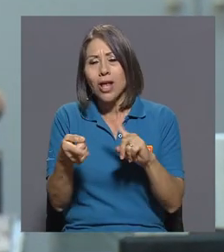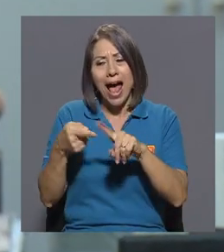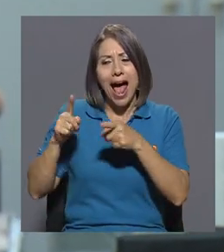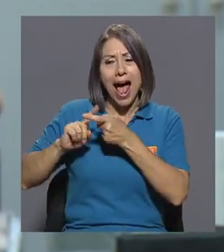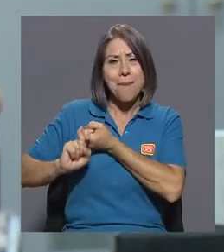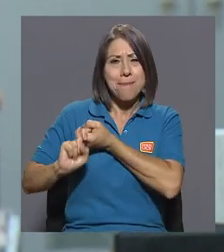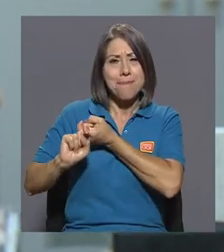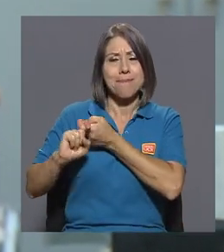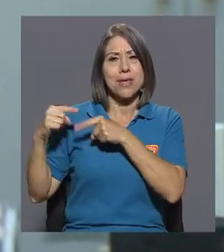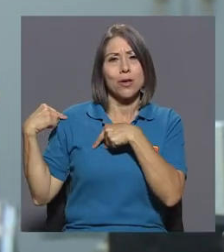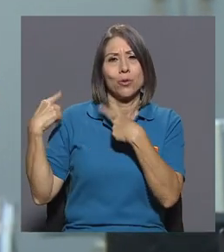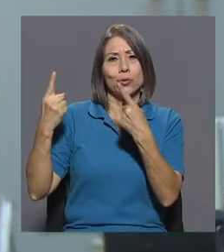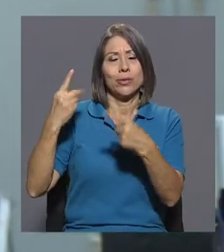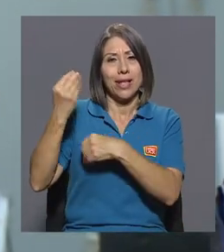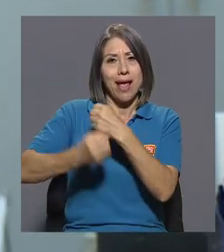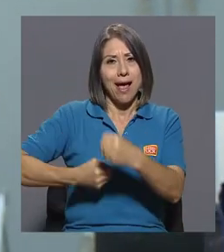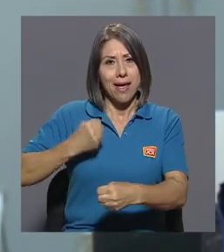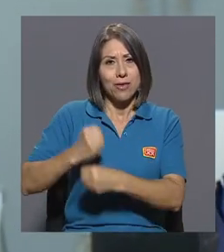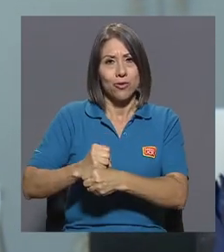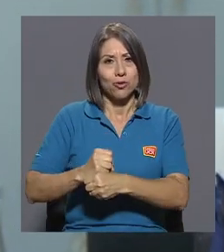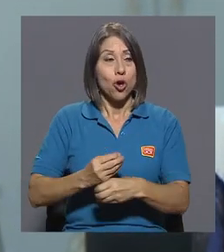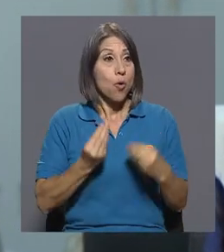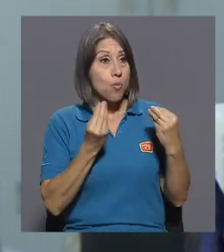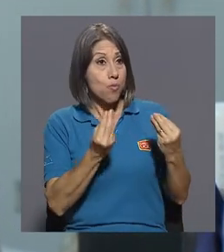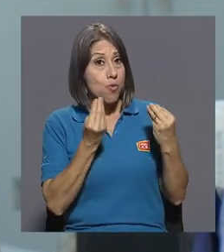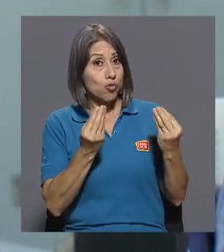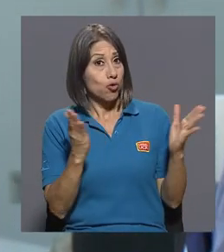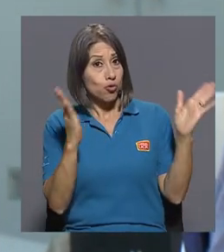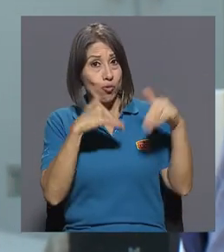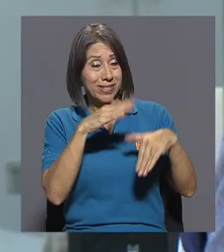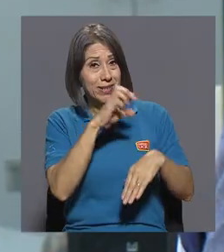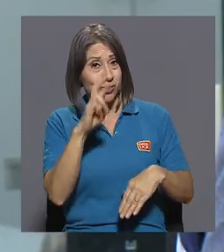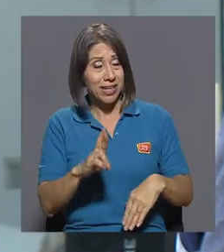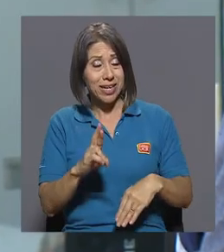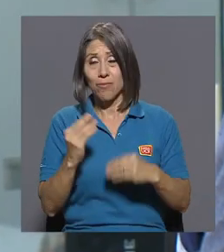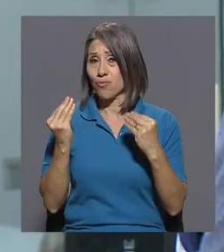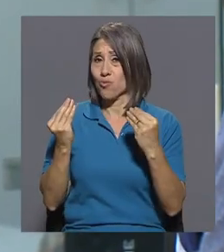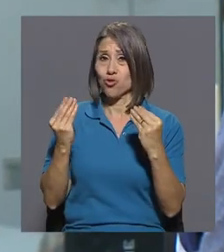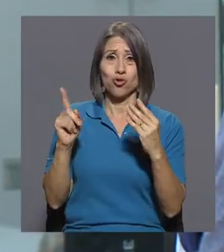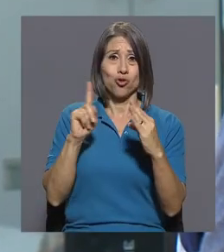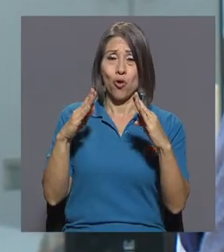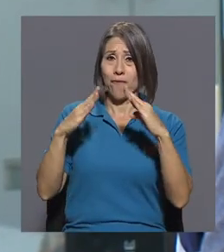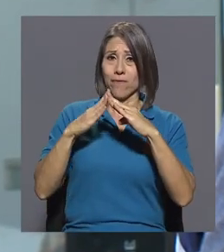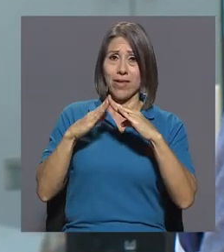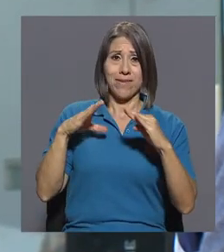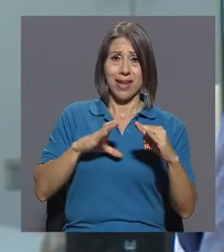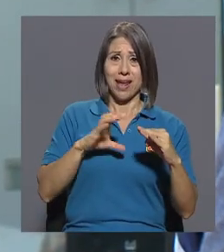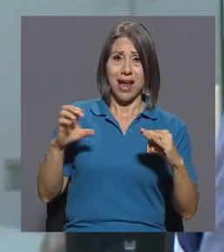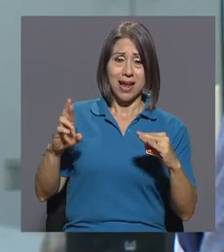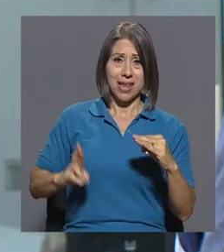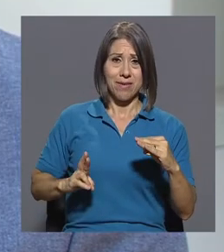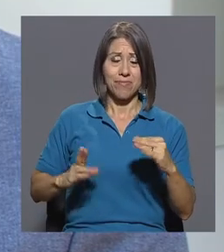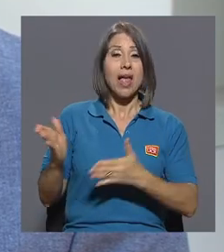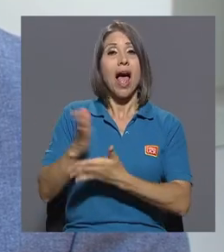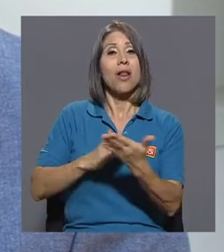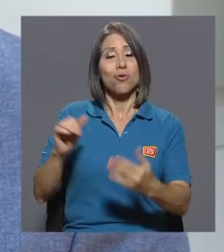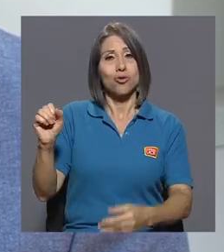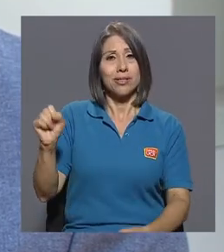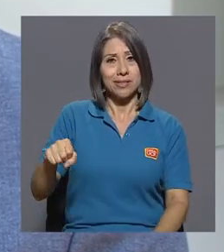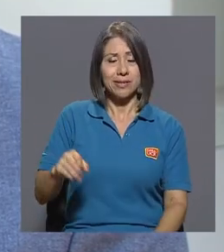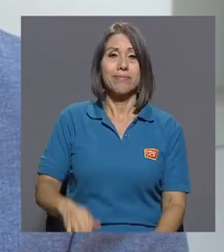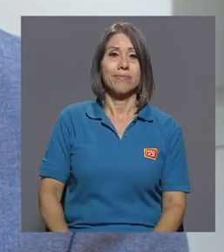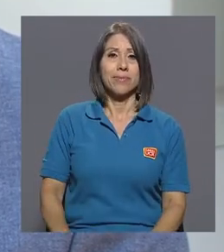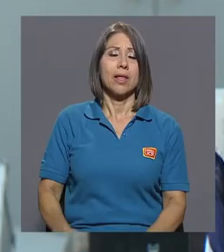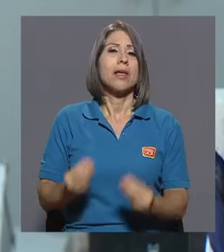Y, pero muchos sí, están fuera también. Muchos no viven aquí, algunos sí, y muchas